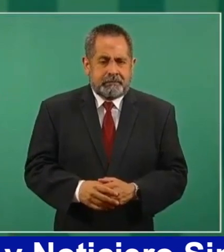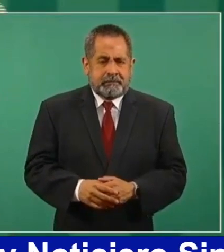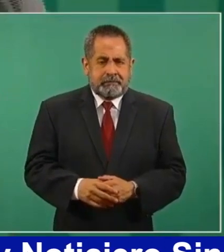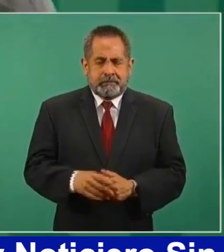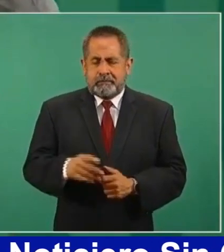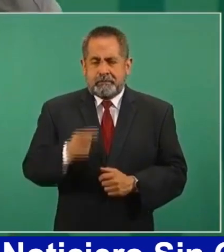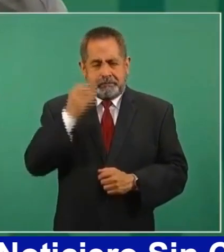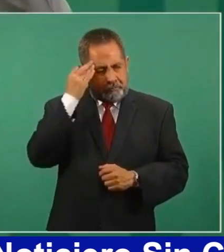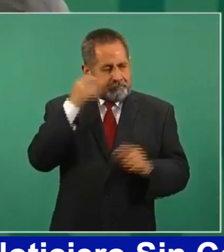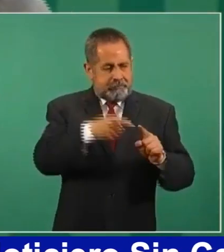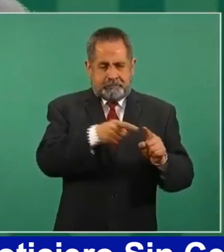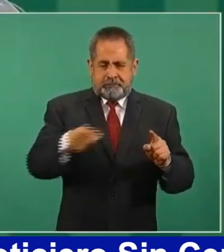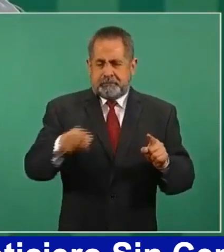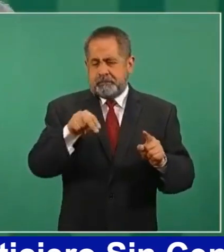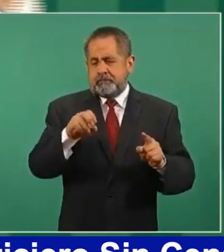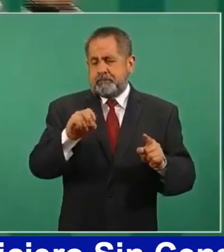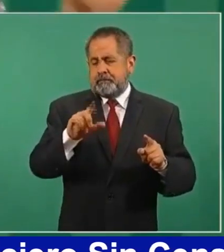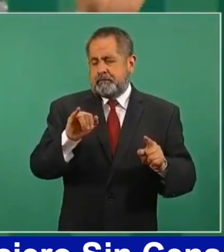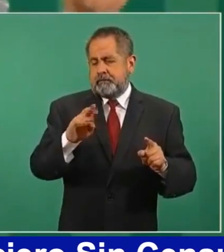Durante el periodo neoliberal,